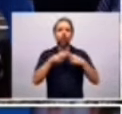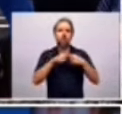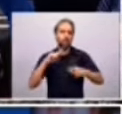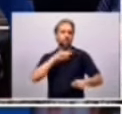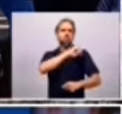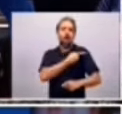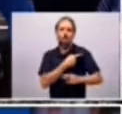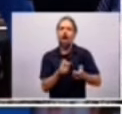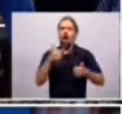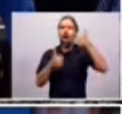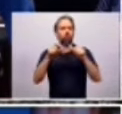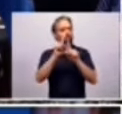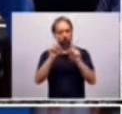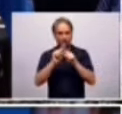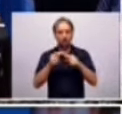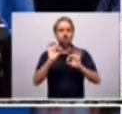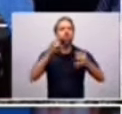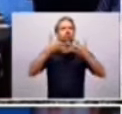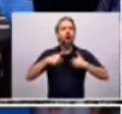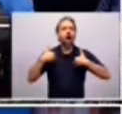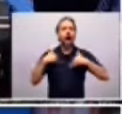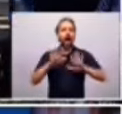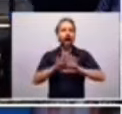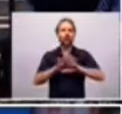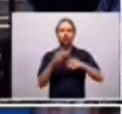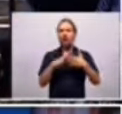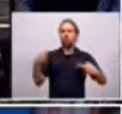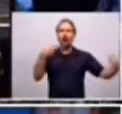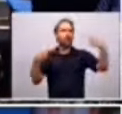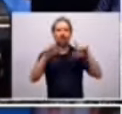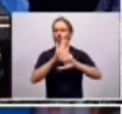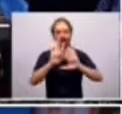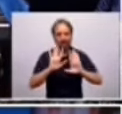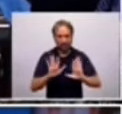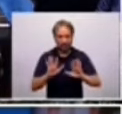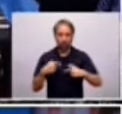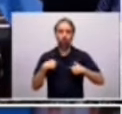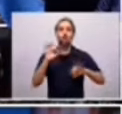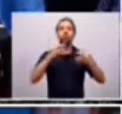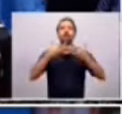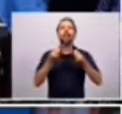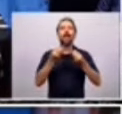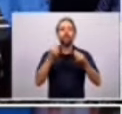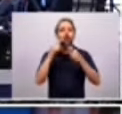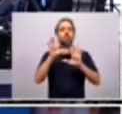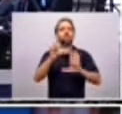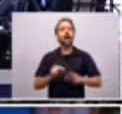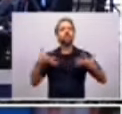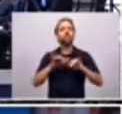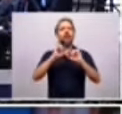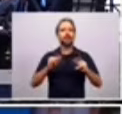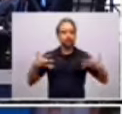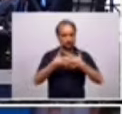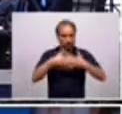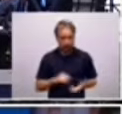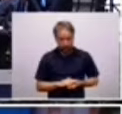algo. Creo que nos pasó, no estoy incluyendo a nadie. Me hago cargo yo y mucha gente que uno conoce. En las elecciones, en